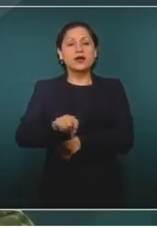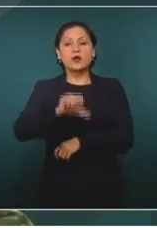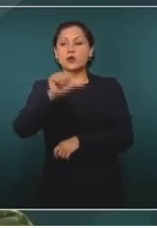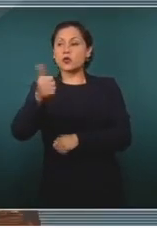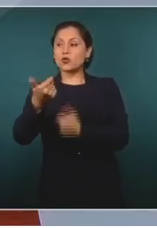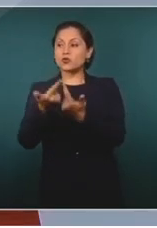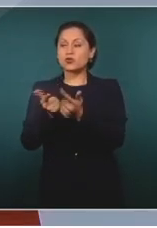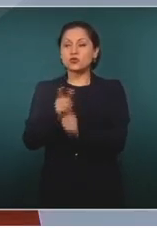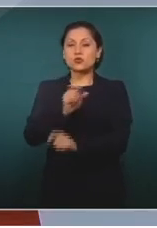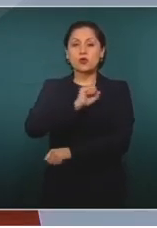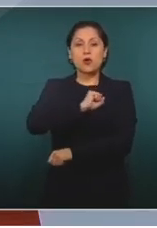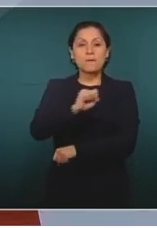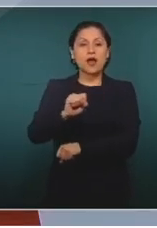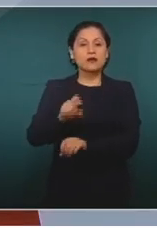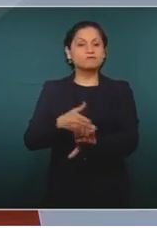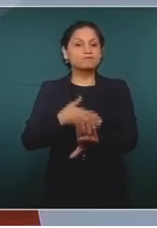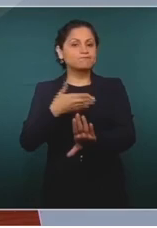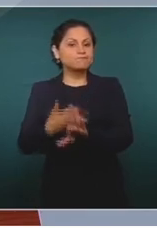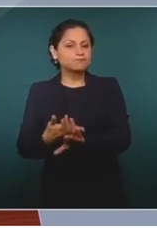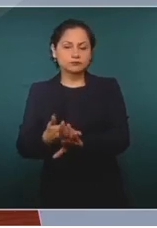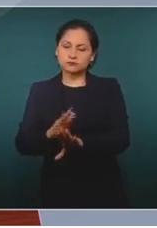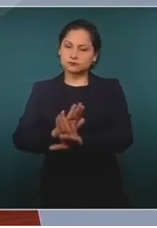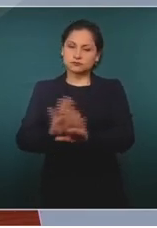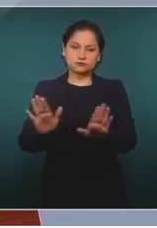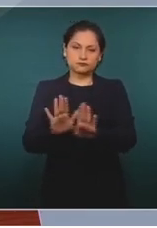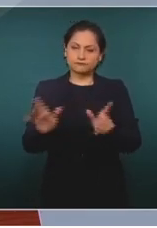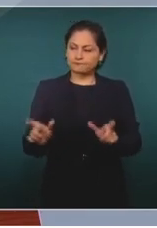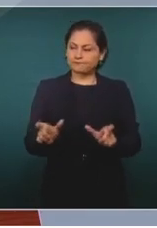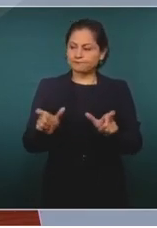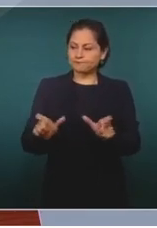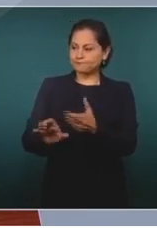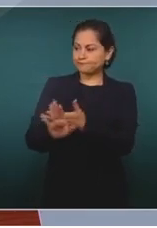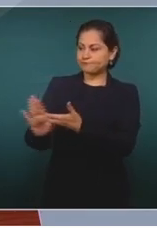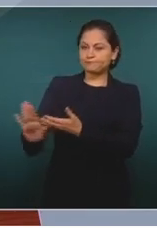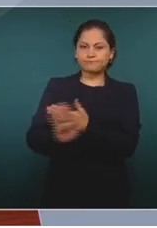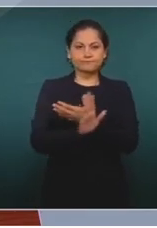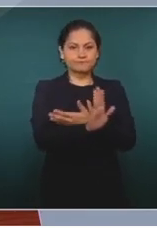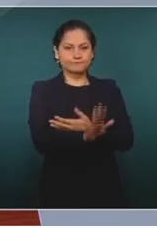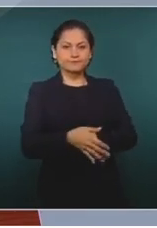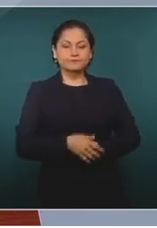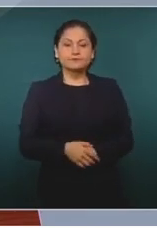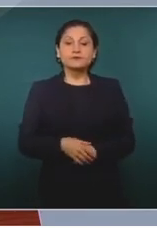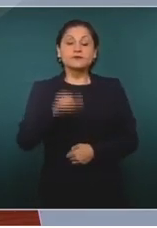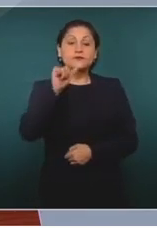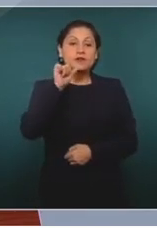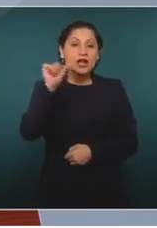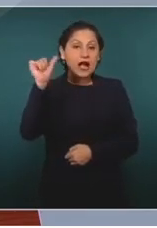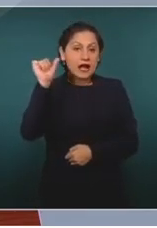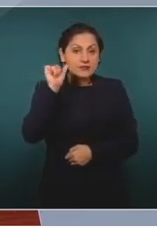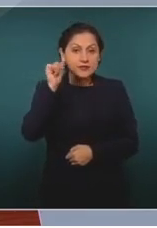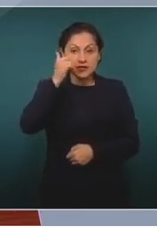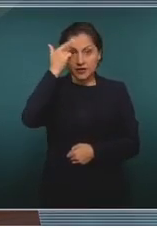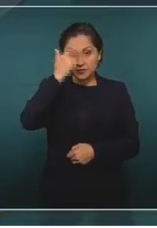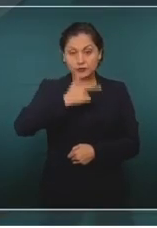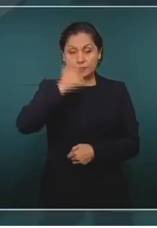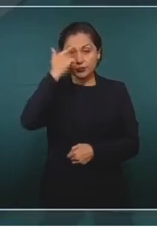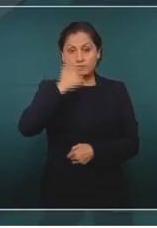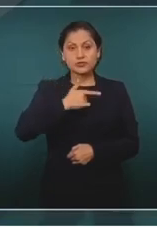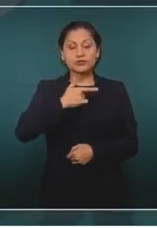delincuencial fuera a tener alguna acción en contra de ellas. El día de ayer por la noche hubo también